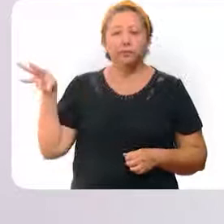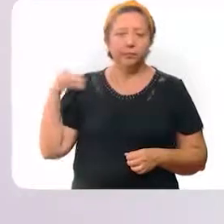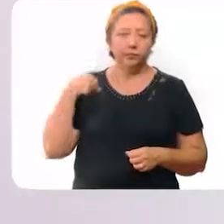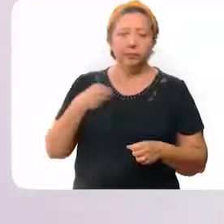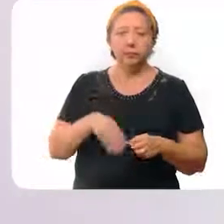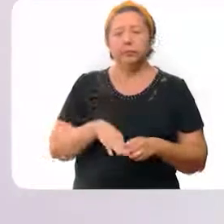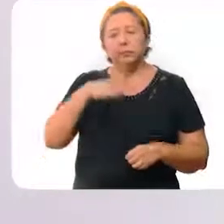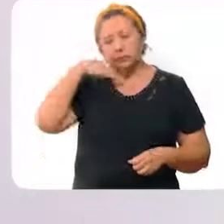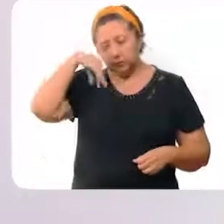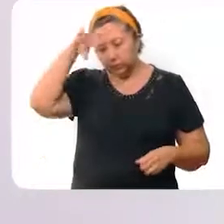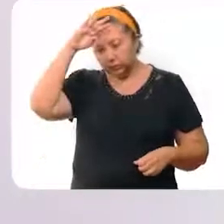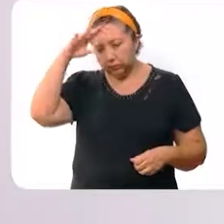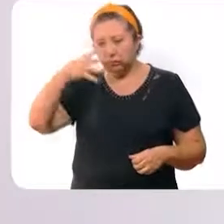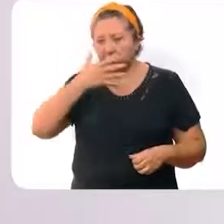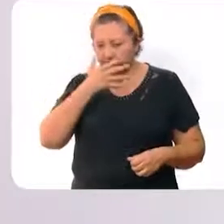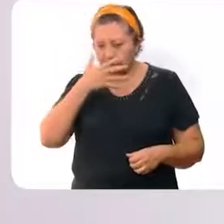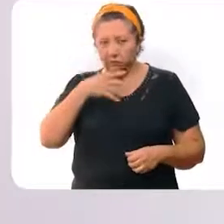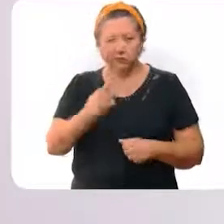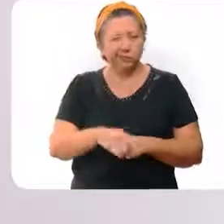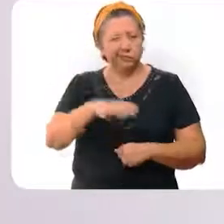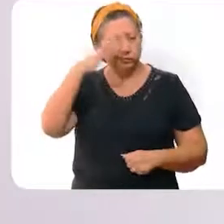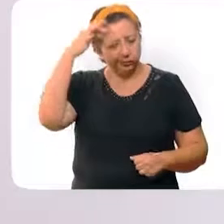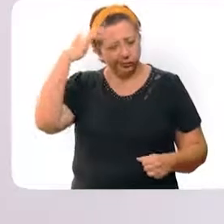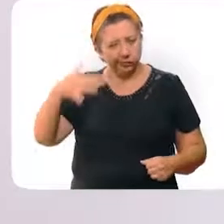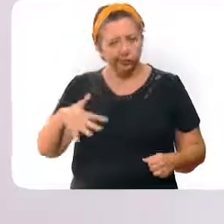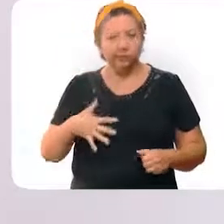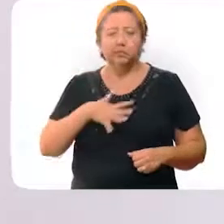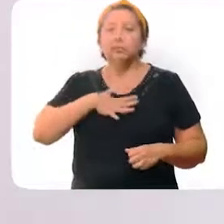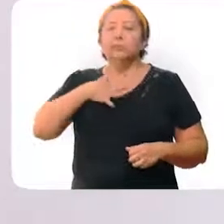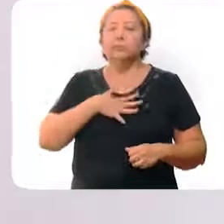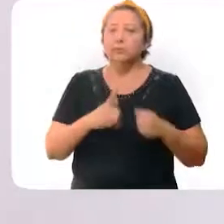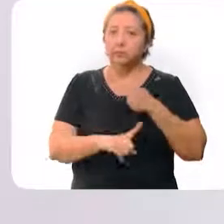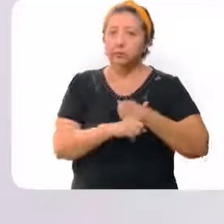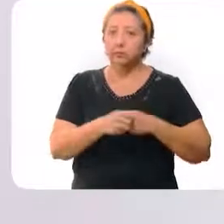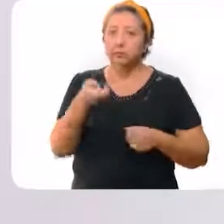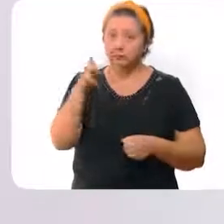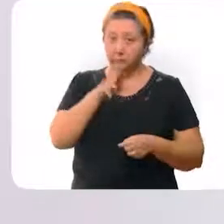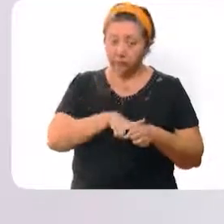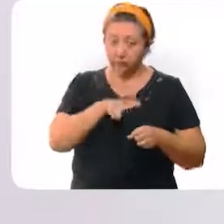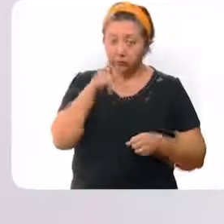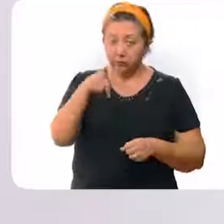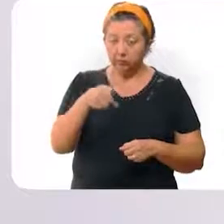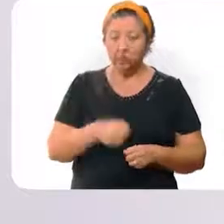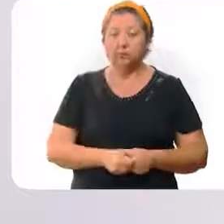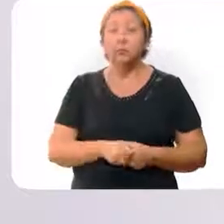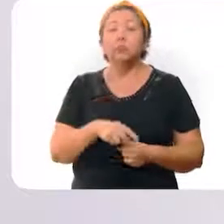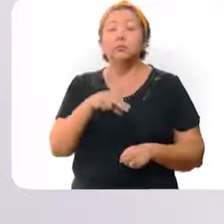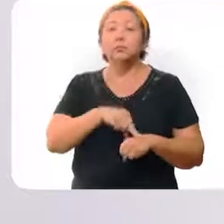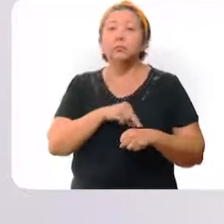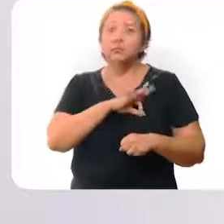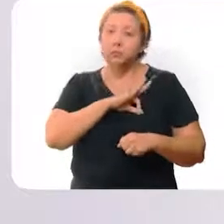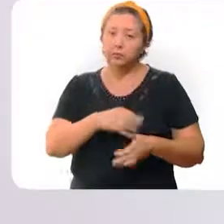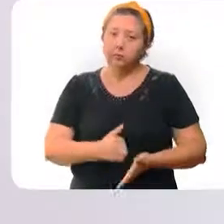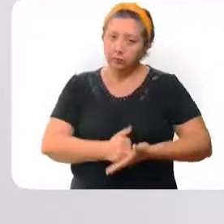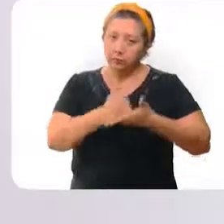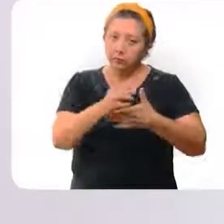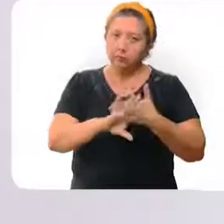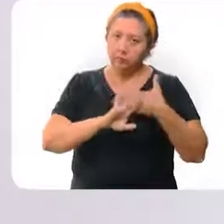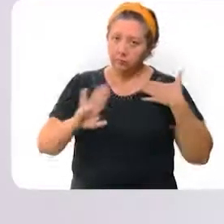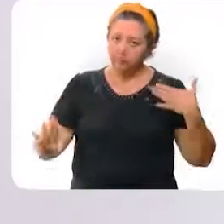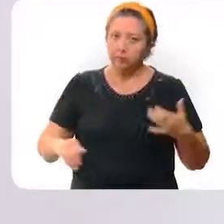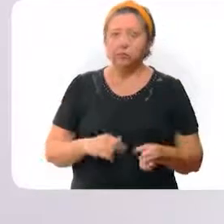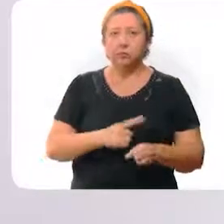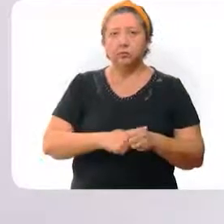contagio, como fiebre, tos, dolor de cabeza, falta de oxigenación. En el hospital, un equipo de especialistas podrá ayudarlos y evitar